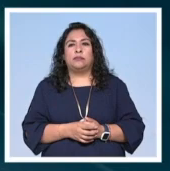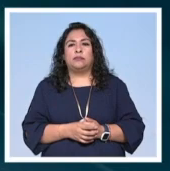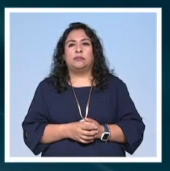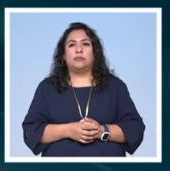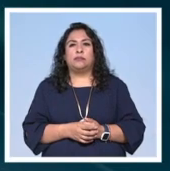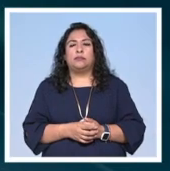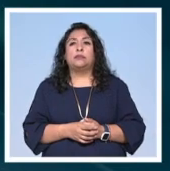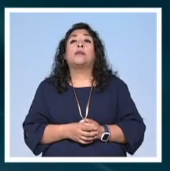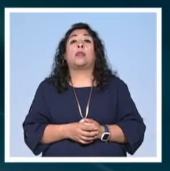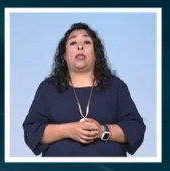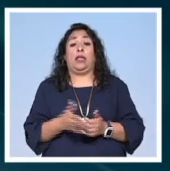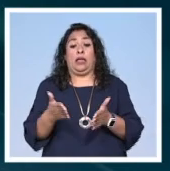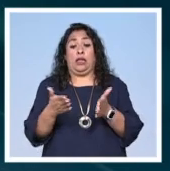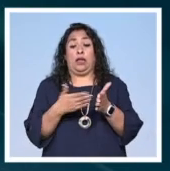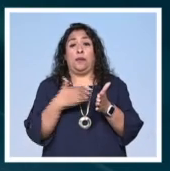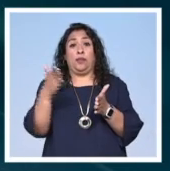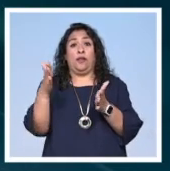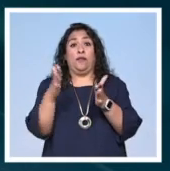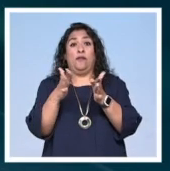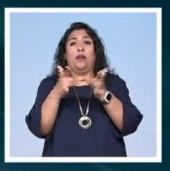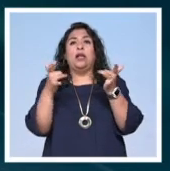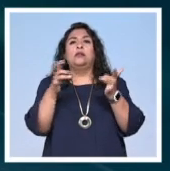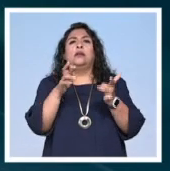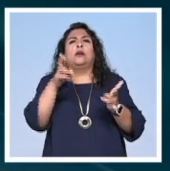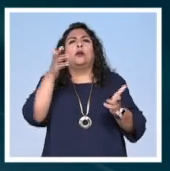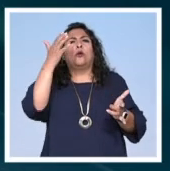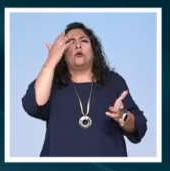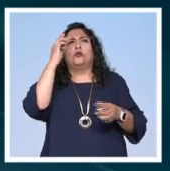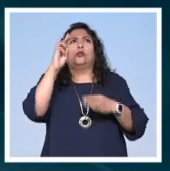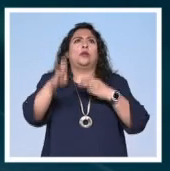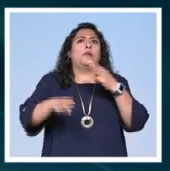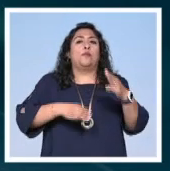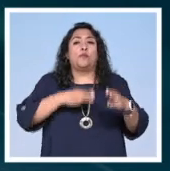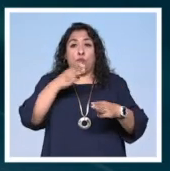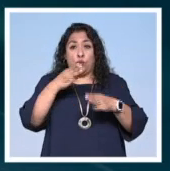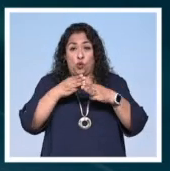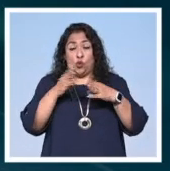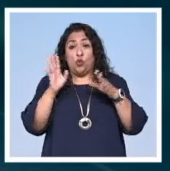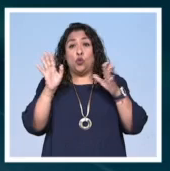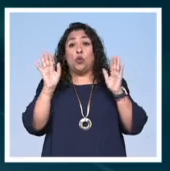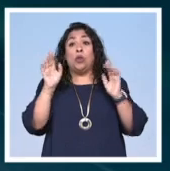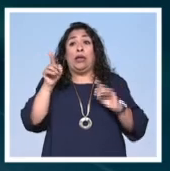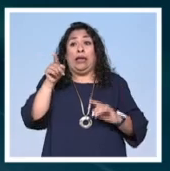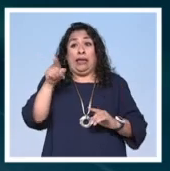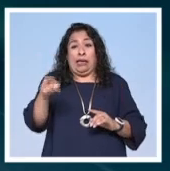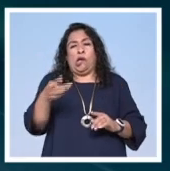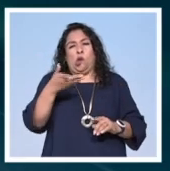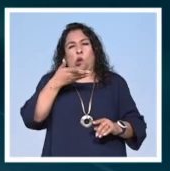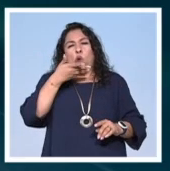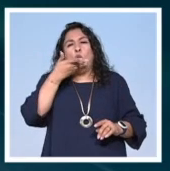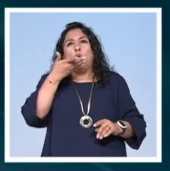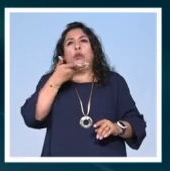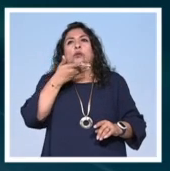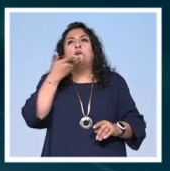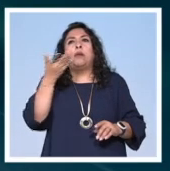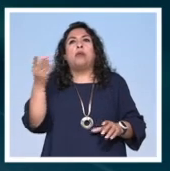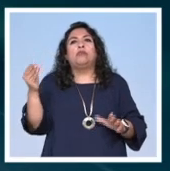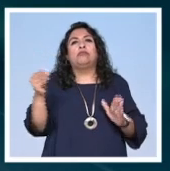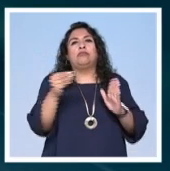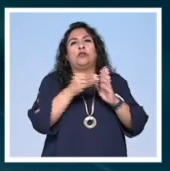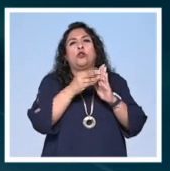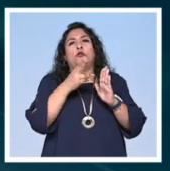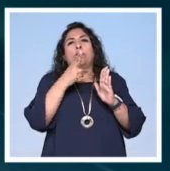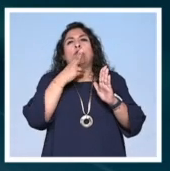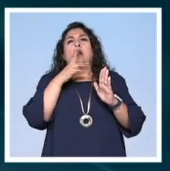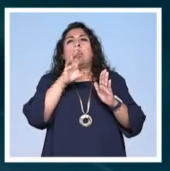rápida la gastronomía francesa es reconocida mundialmente incluso ella y sus rituales es están inscritos en el